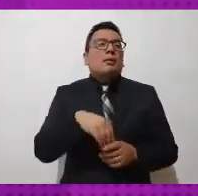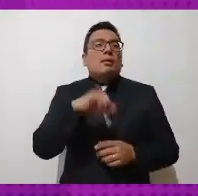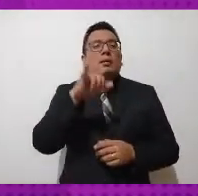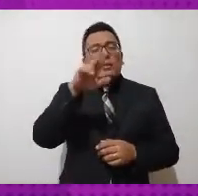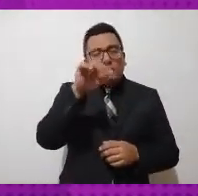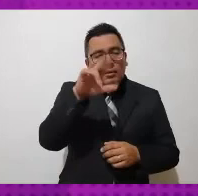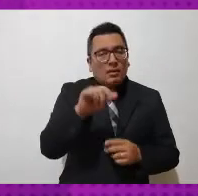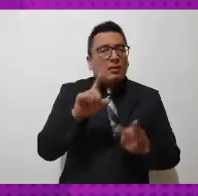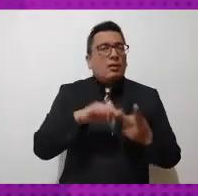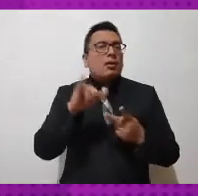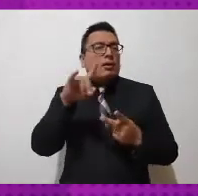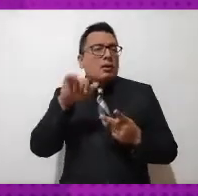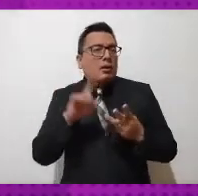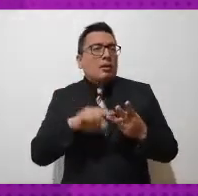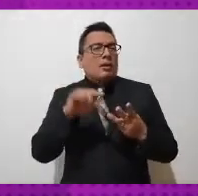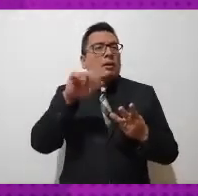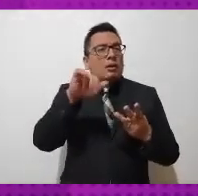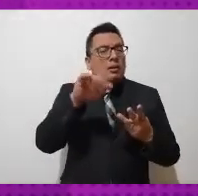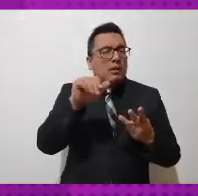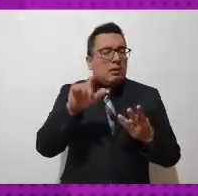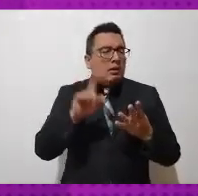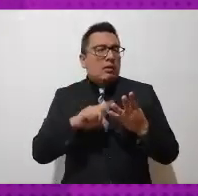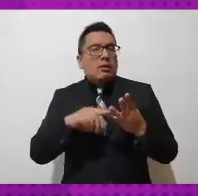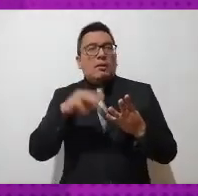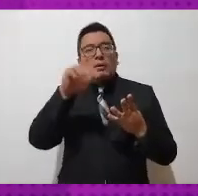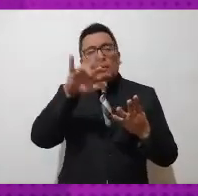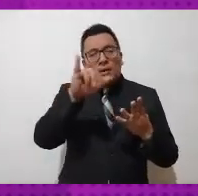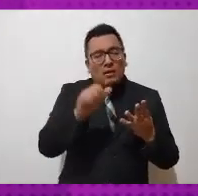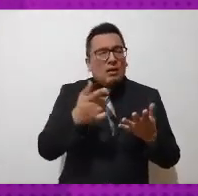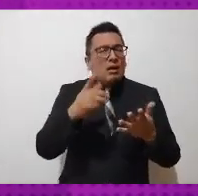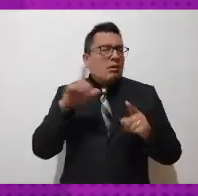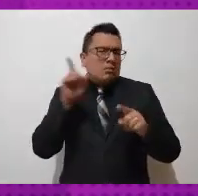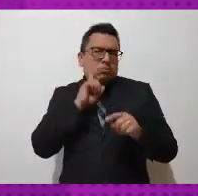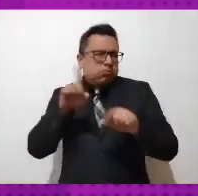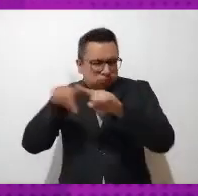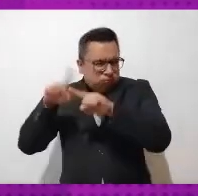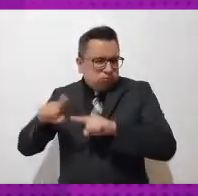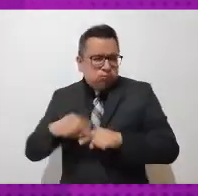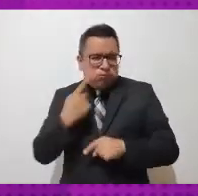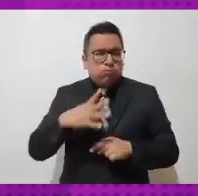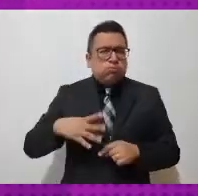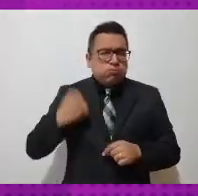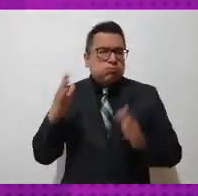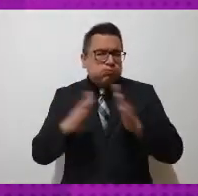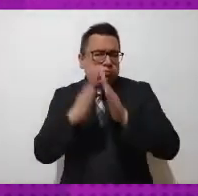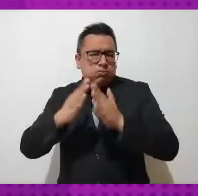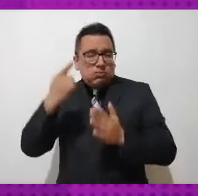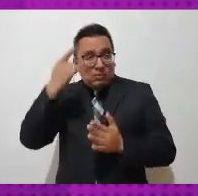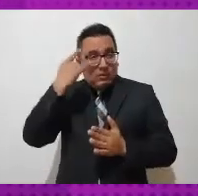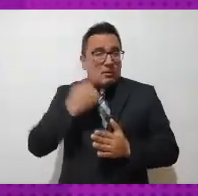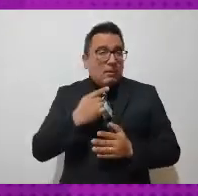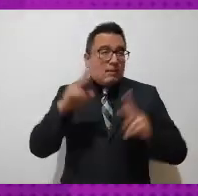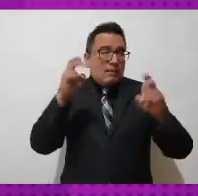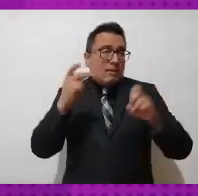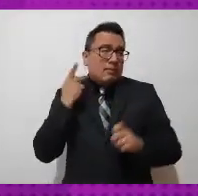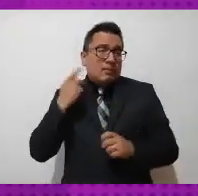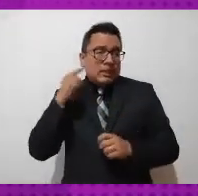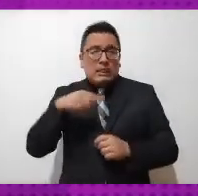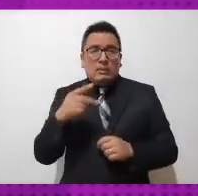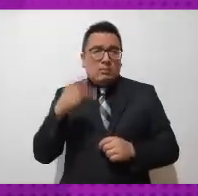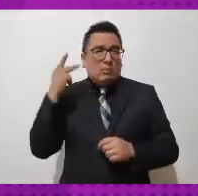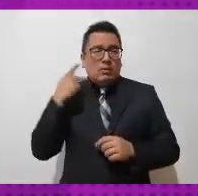Luna, Alda Pardo de Ochoa, Ana María Garrido, María Villar García, entre otras activistas que participaban muy activamente en la vida política de nuestro